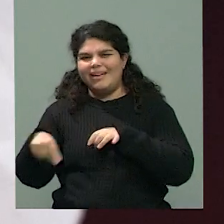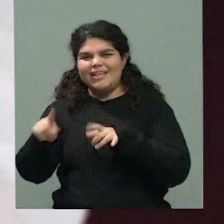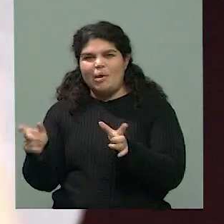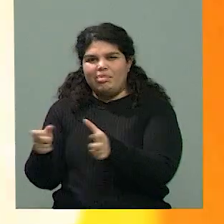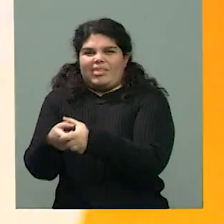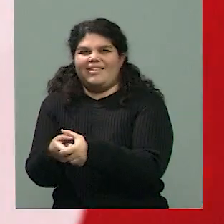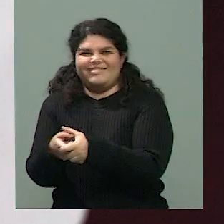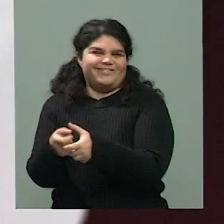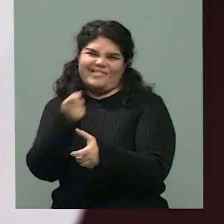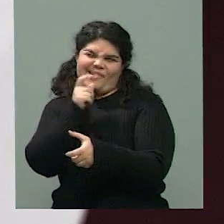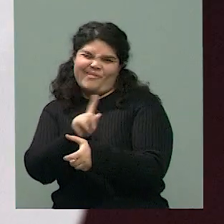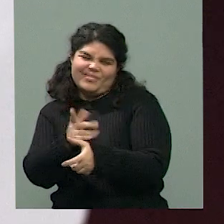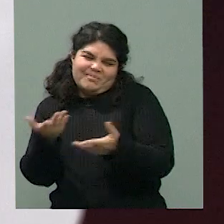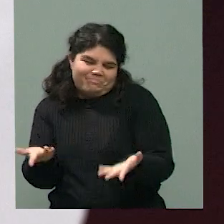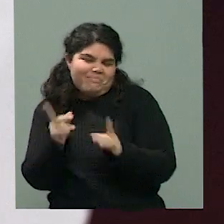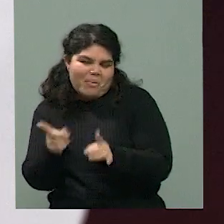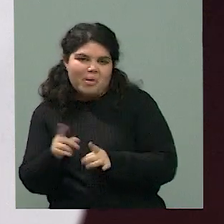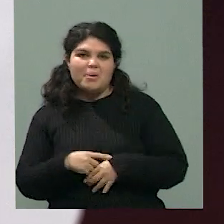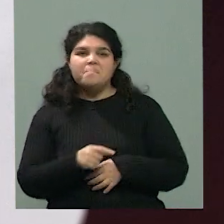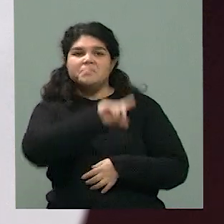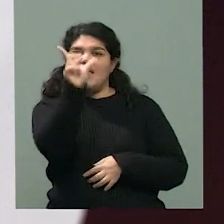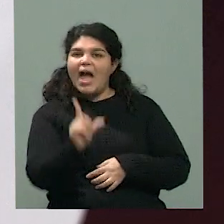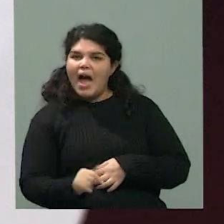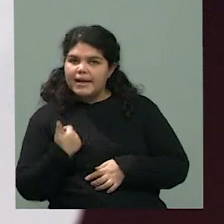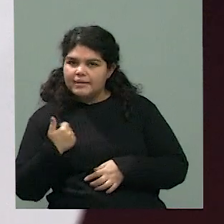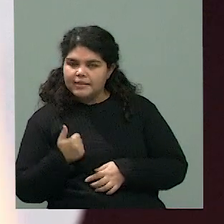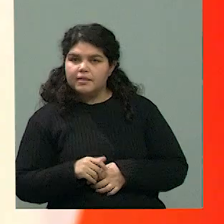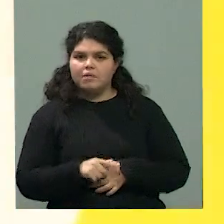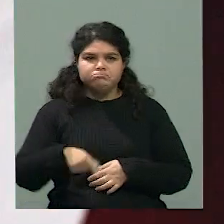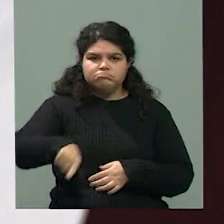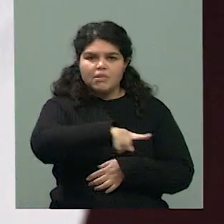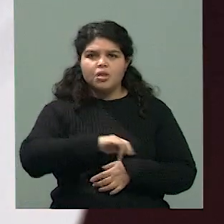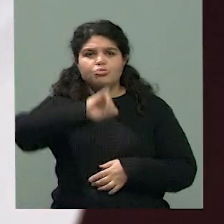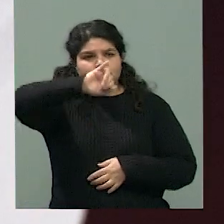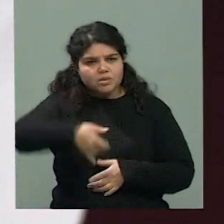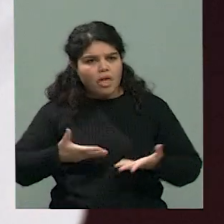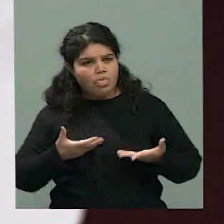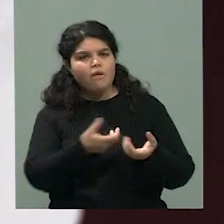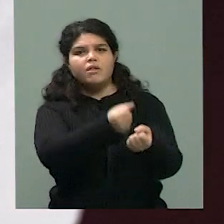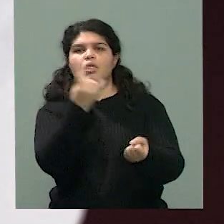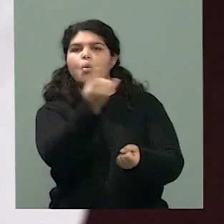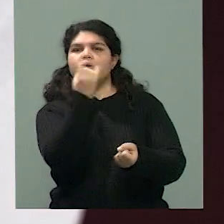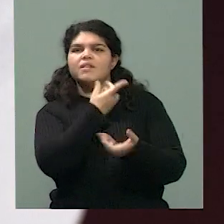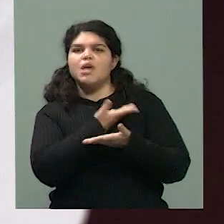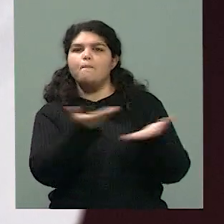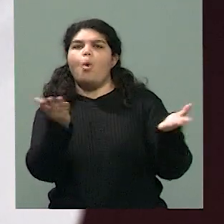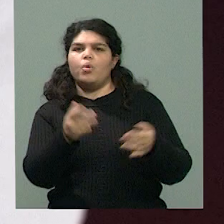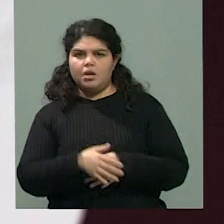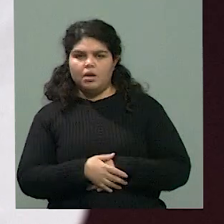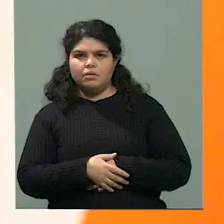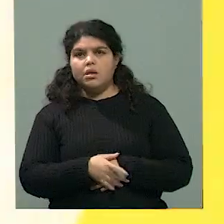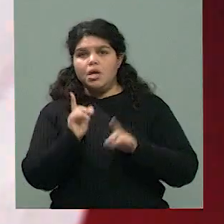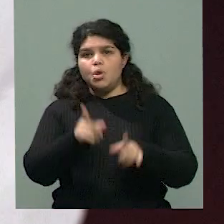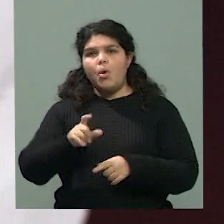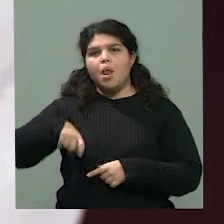no, pero yo creo que la mayoría de la Argentina está de acuerdo con la presencia de la universidad pública, que estuvo de acuerdo con la